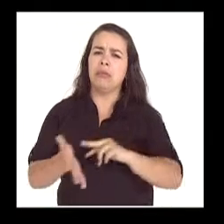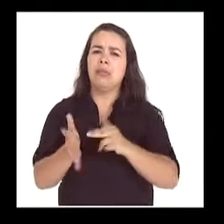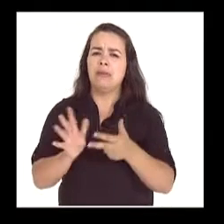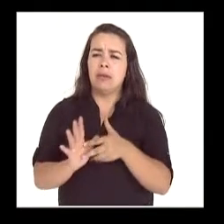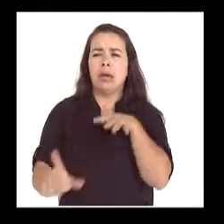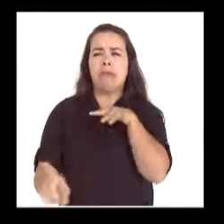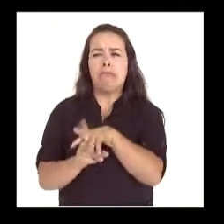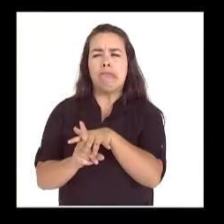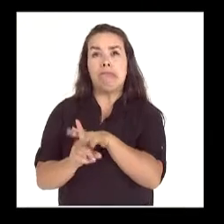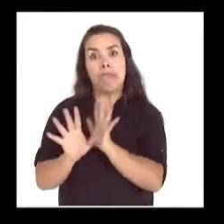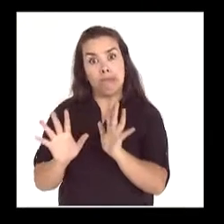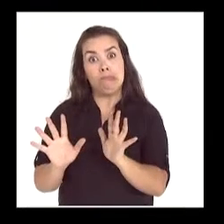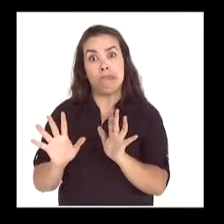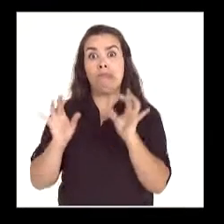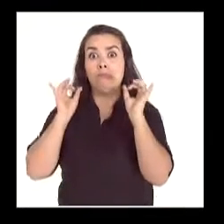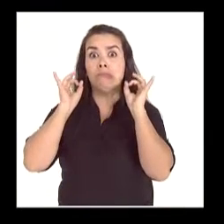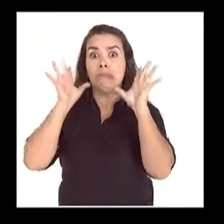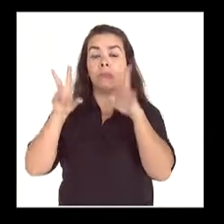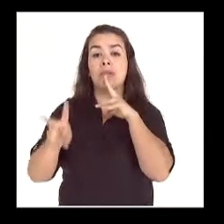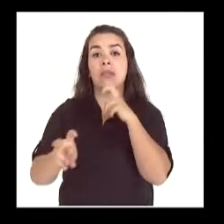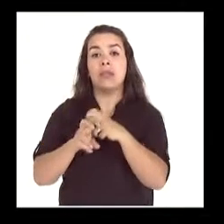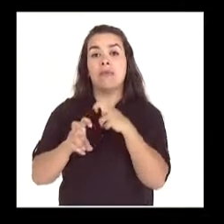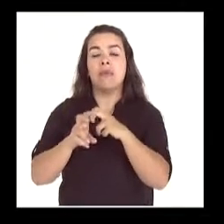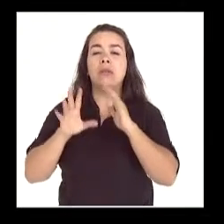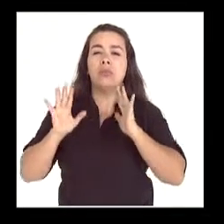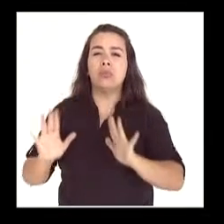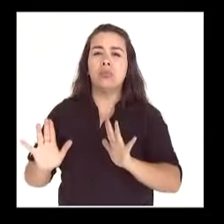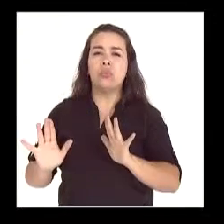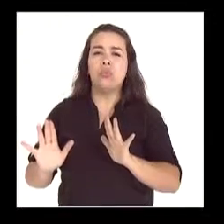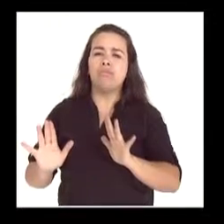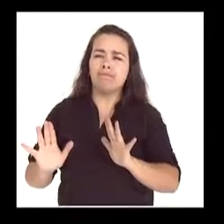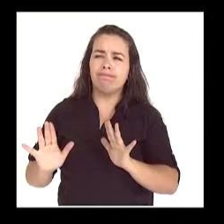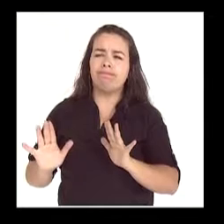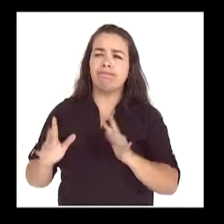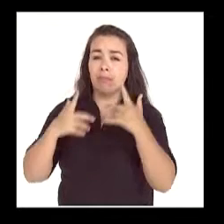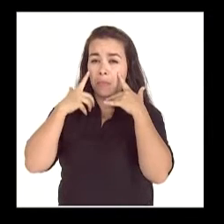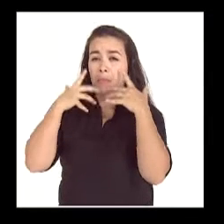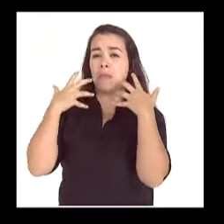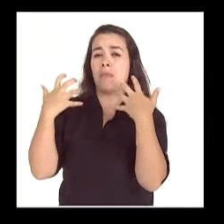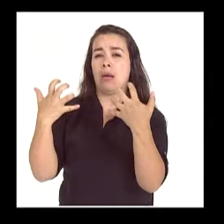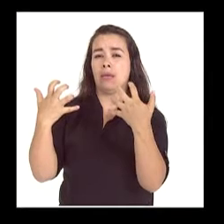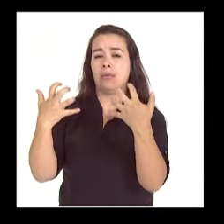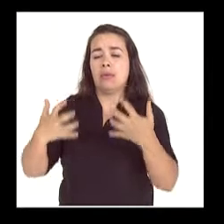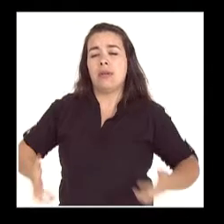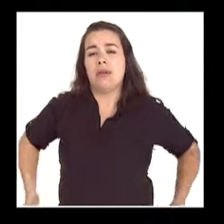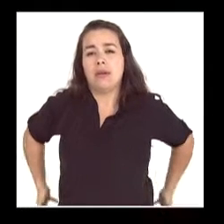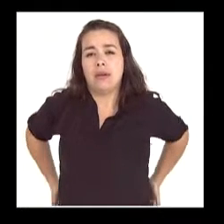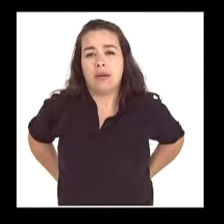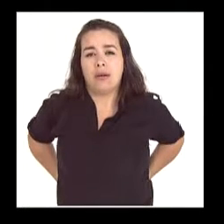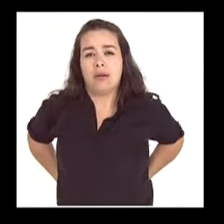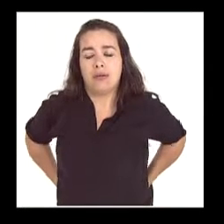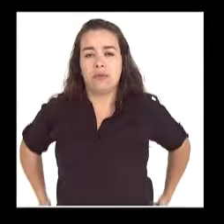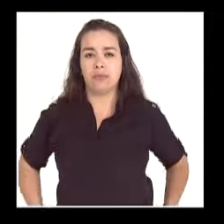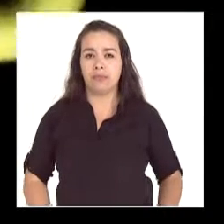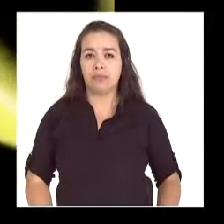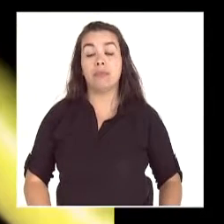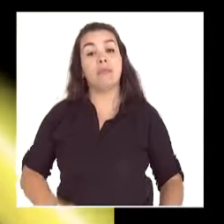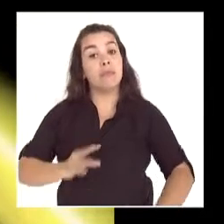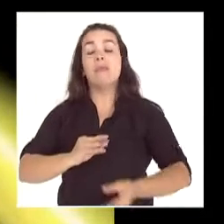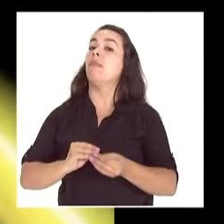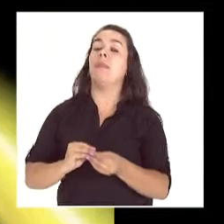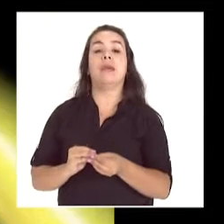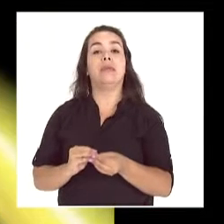un rol, en la hipertensión arterial juega un rol fundamental el riñón. Pero